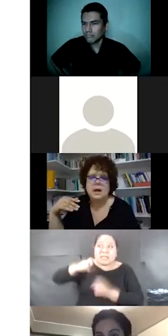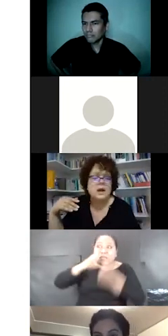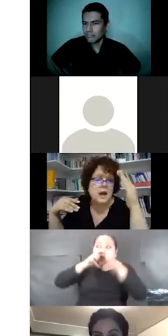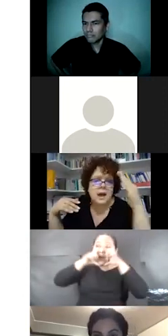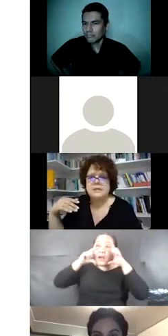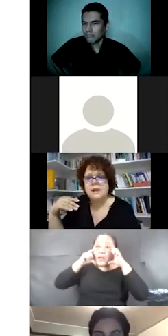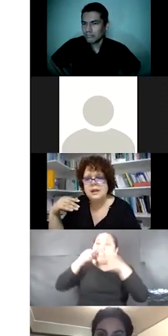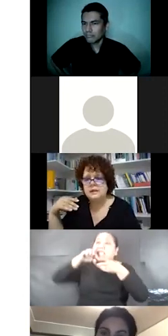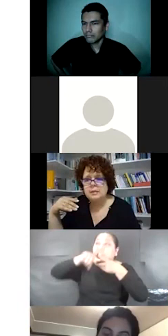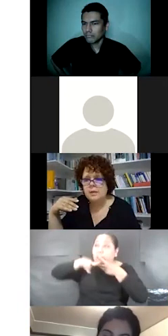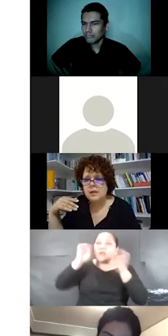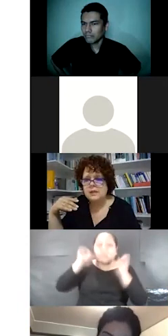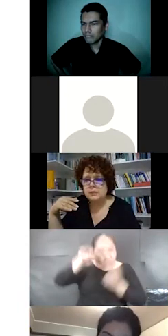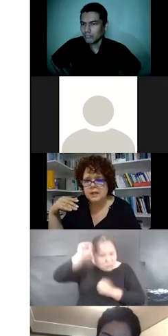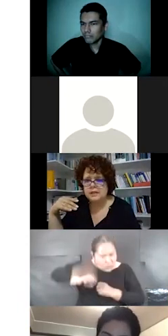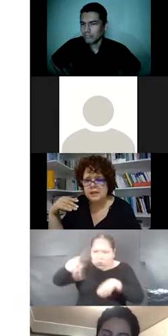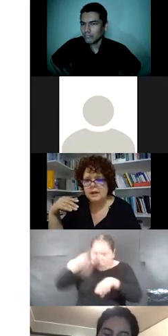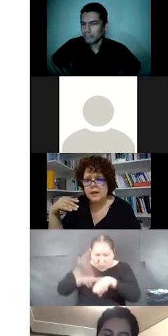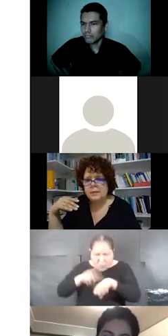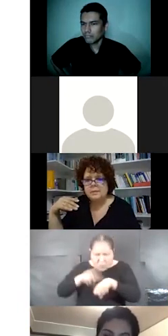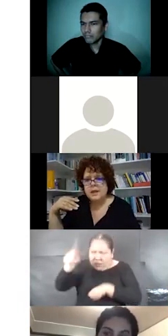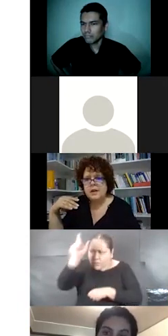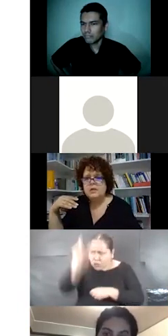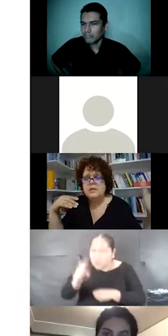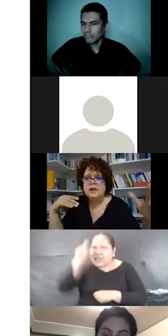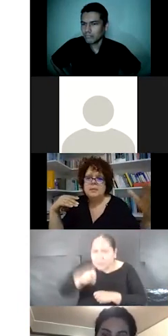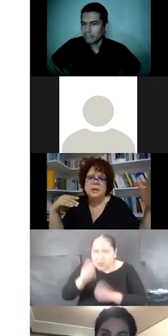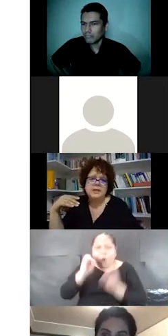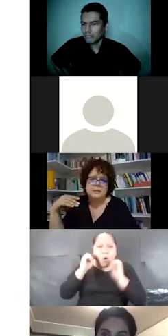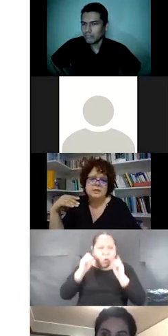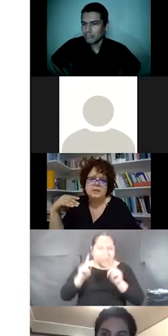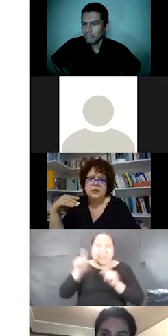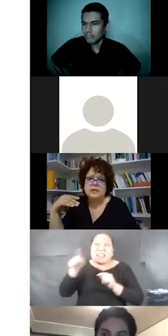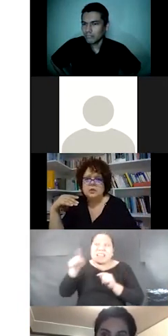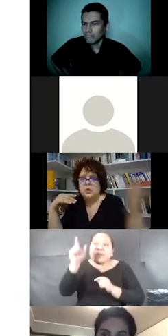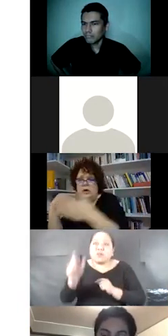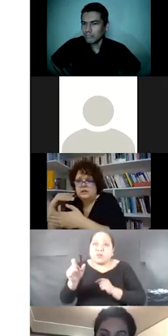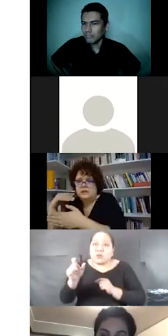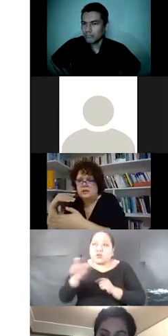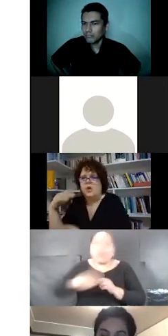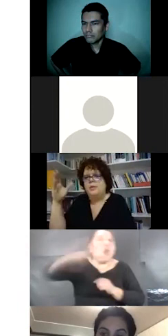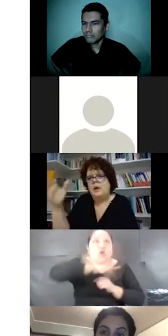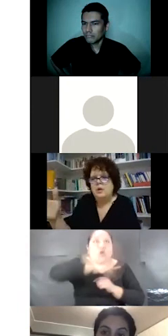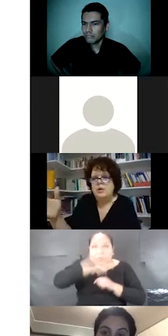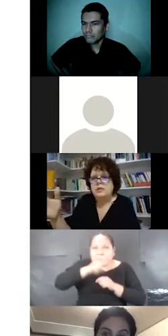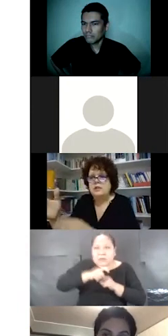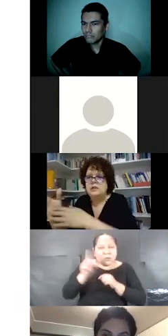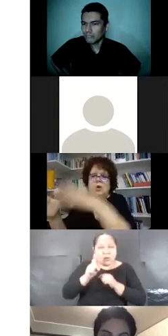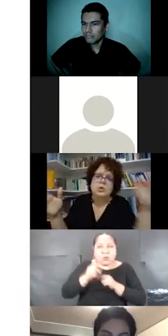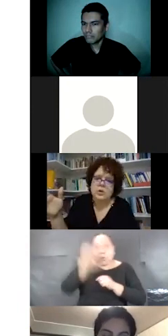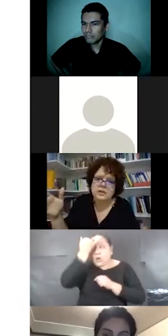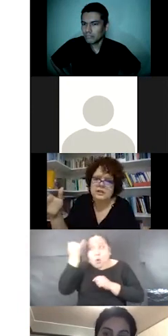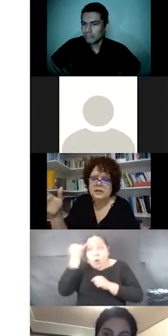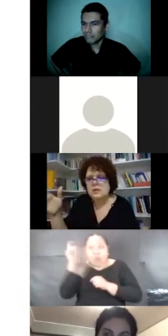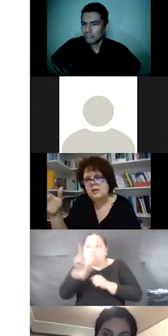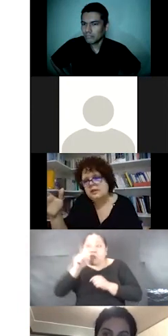transparentes, venga, hacerle el tapaboca transparente. Pero no significa que porque esta persona no necesita, todos lo necesitan, ¿no? O porque Juan no necesita, todos